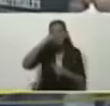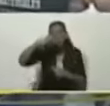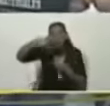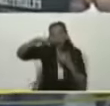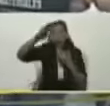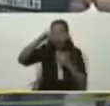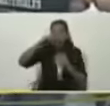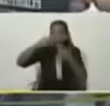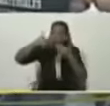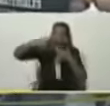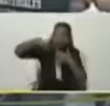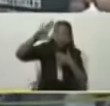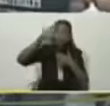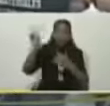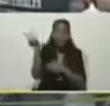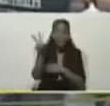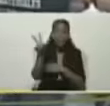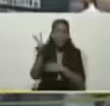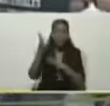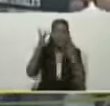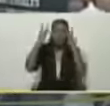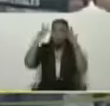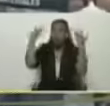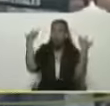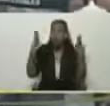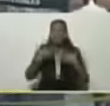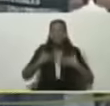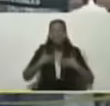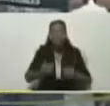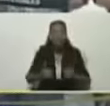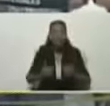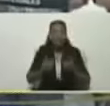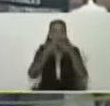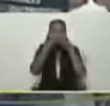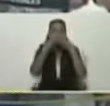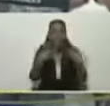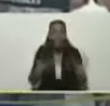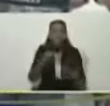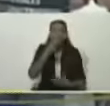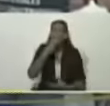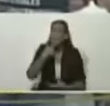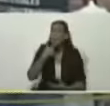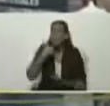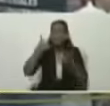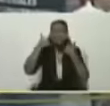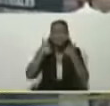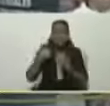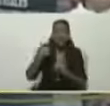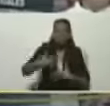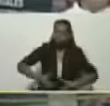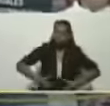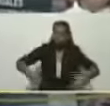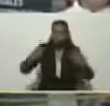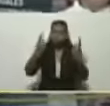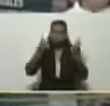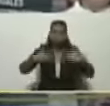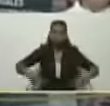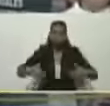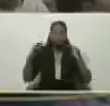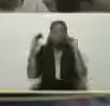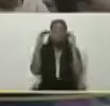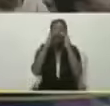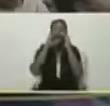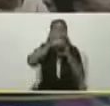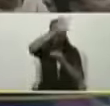venir como una Venezuela sana, bonita, próspera,